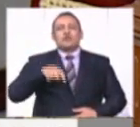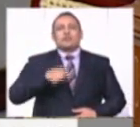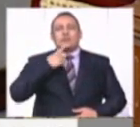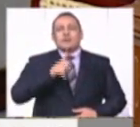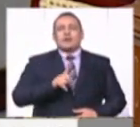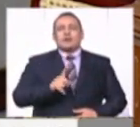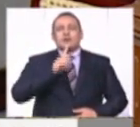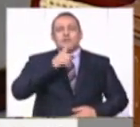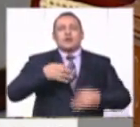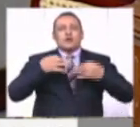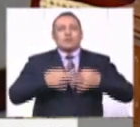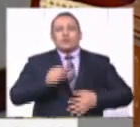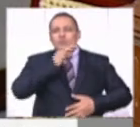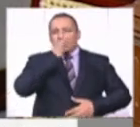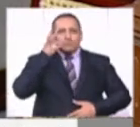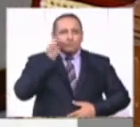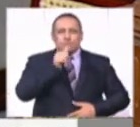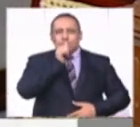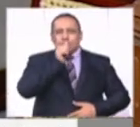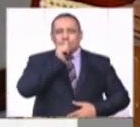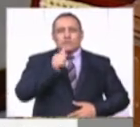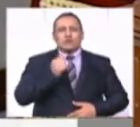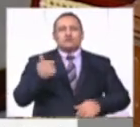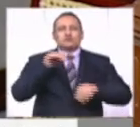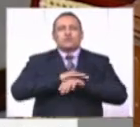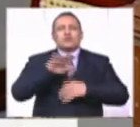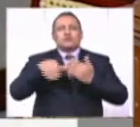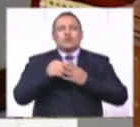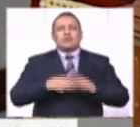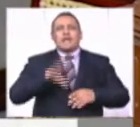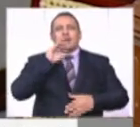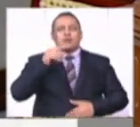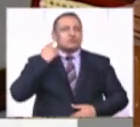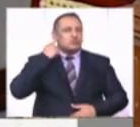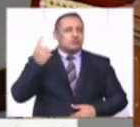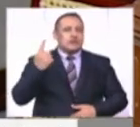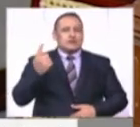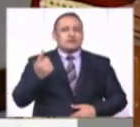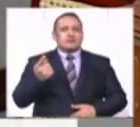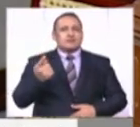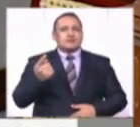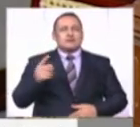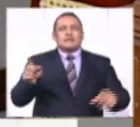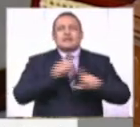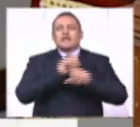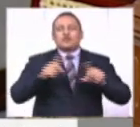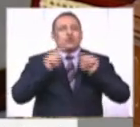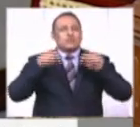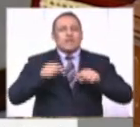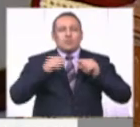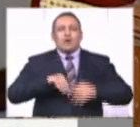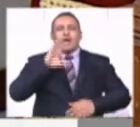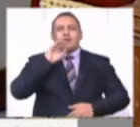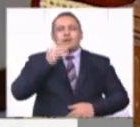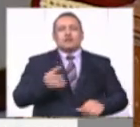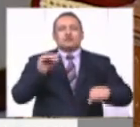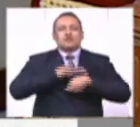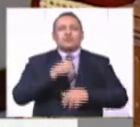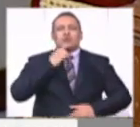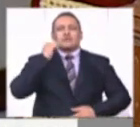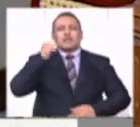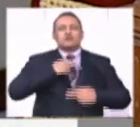guardar confidencialidad sobre eso que acaban de escuchar que no he debido hablar sobre los